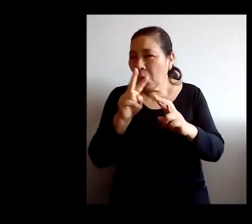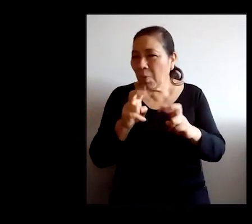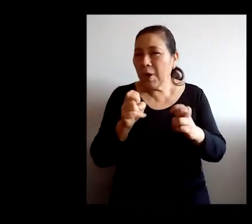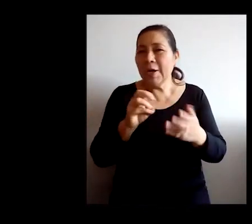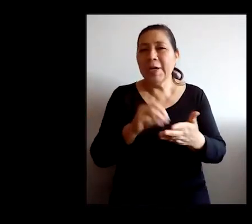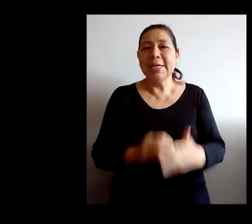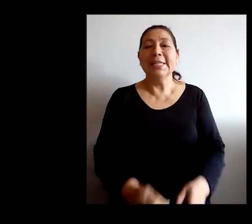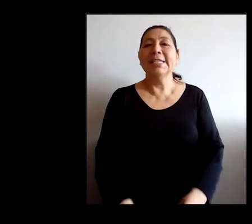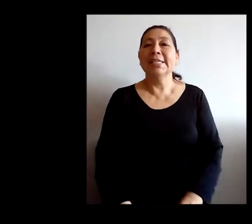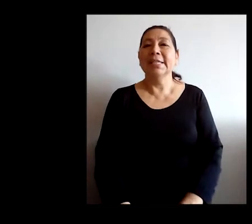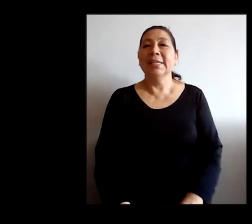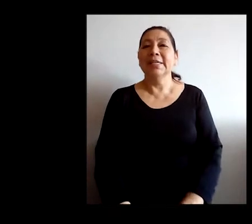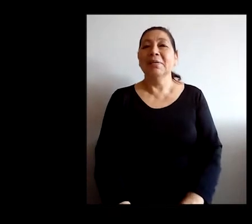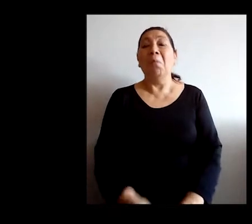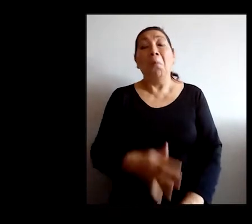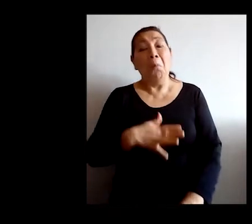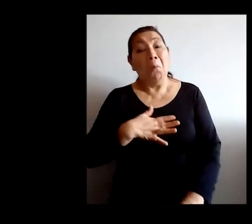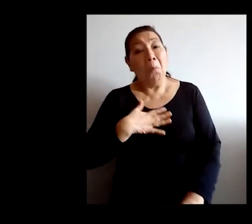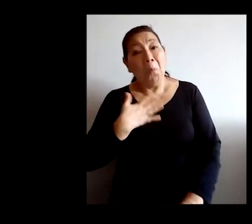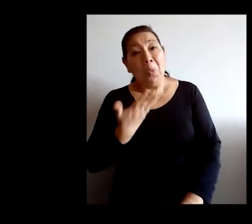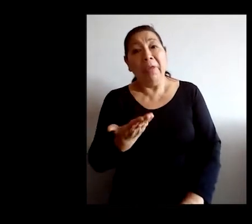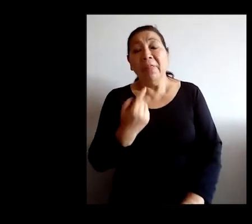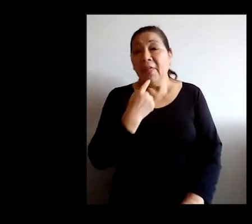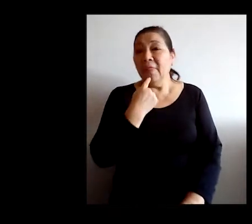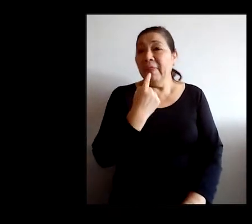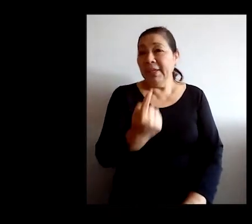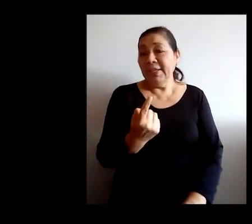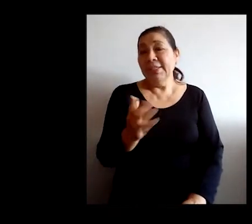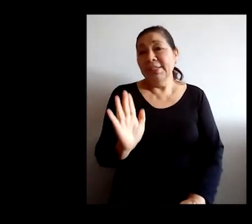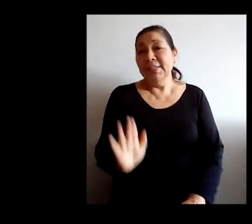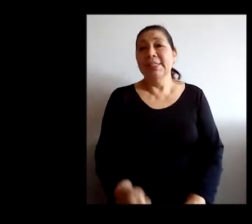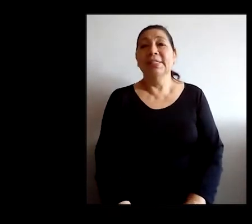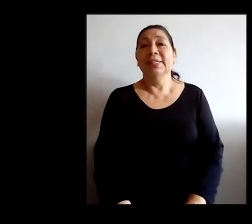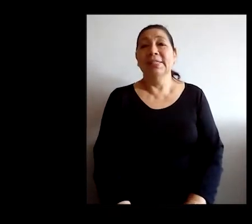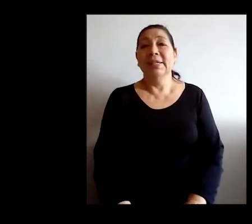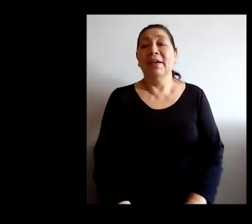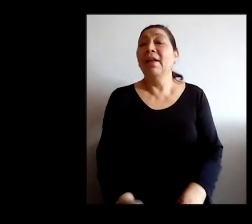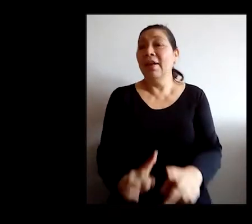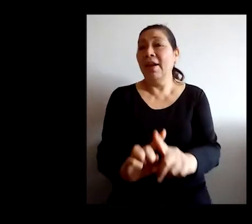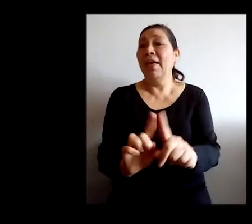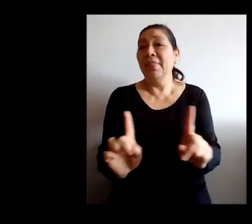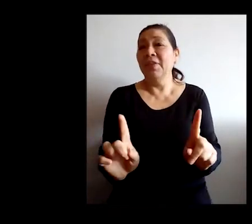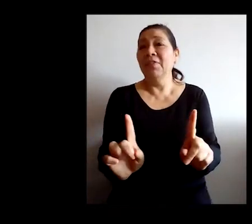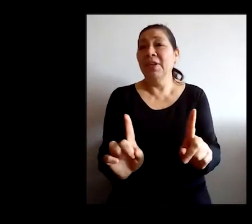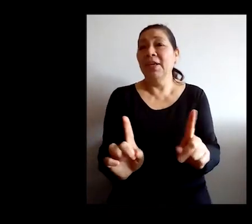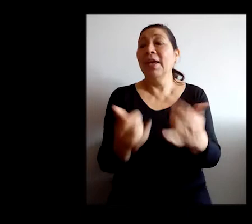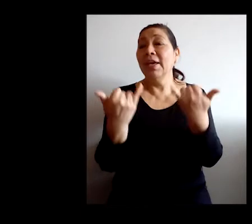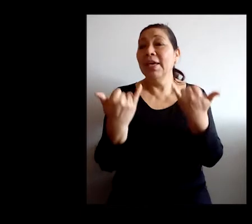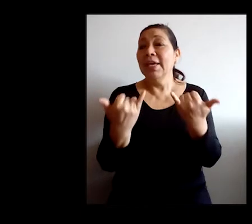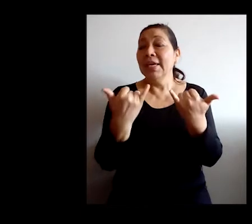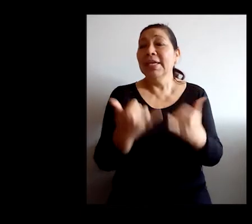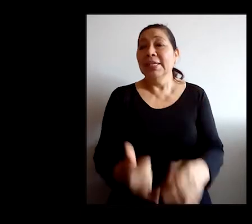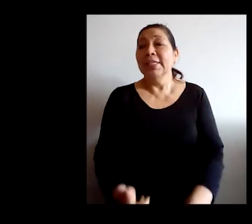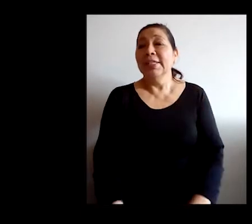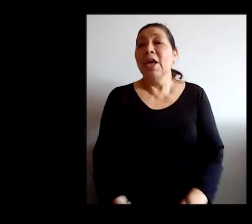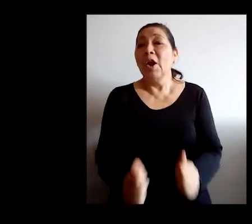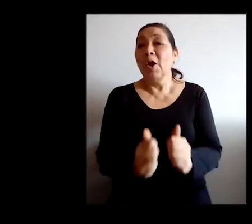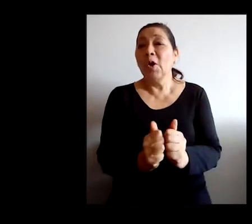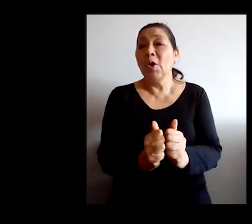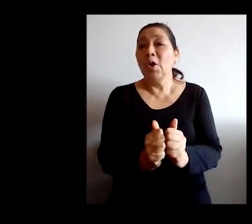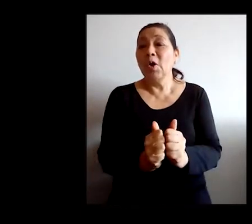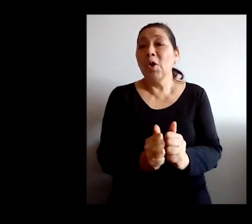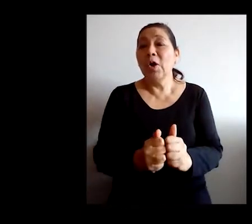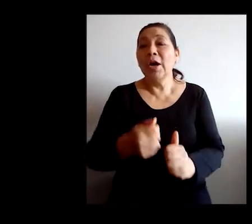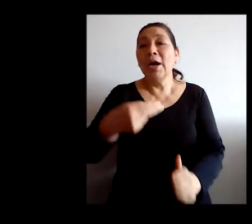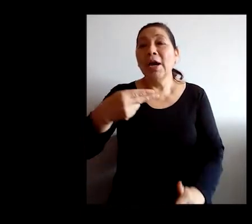esa decisión y nos podría indicar las diferencias que habrían en este caso con el